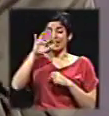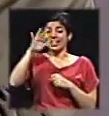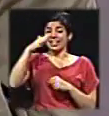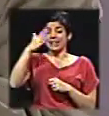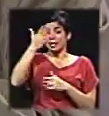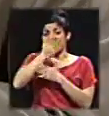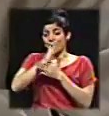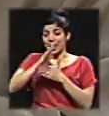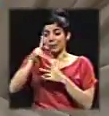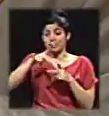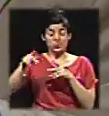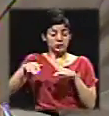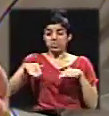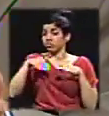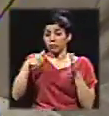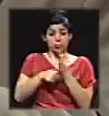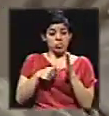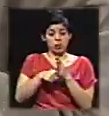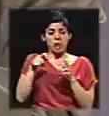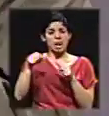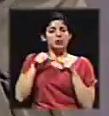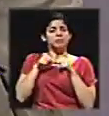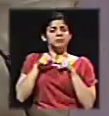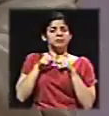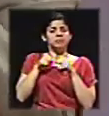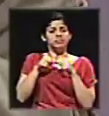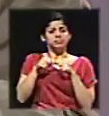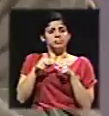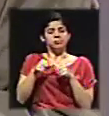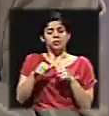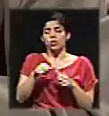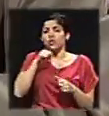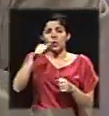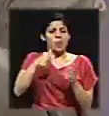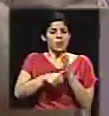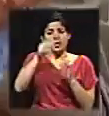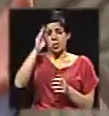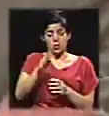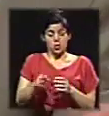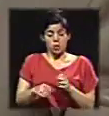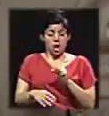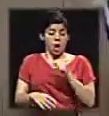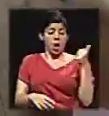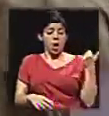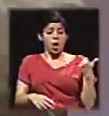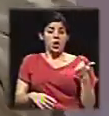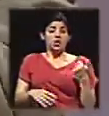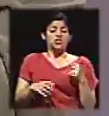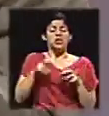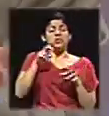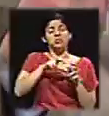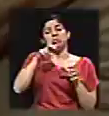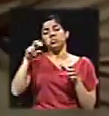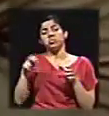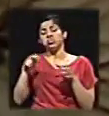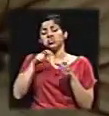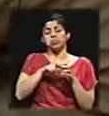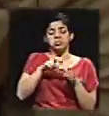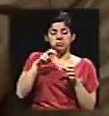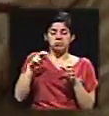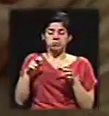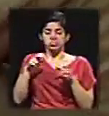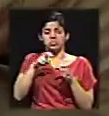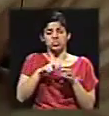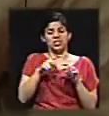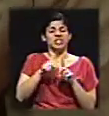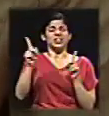los abstencionistas son consistentes, no votan nunca. Los otros entran y salen, son